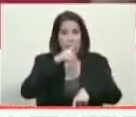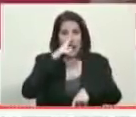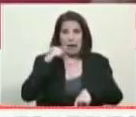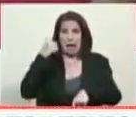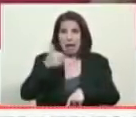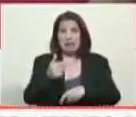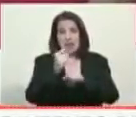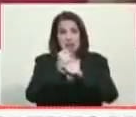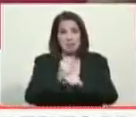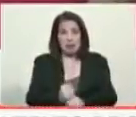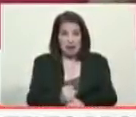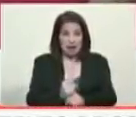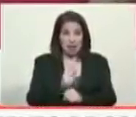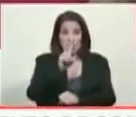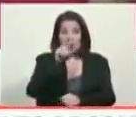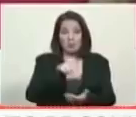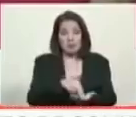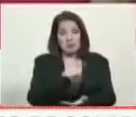esperar